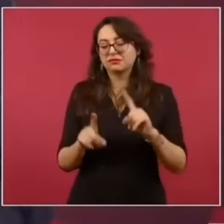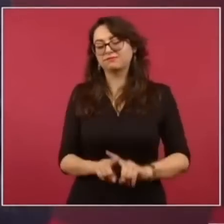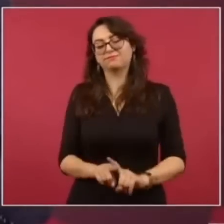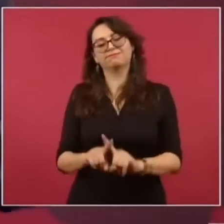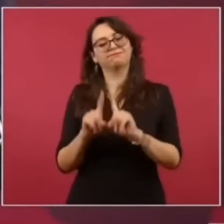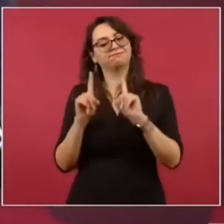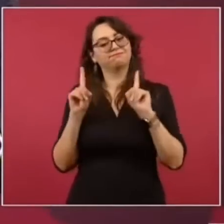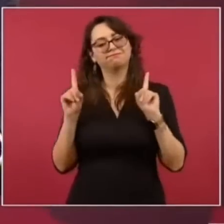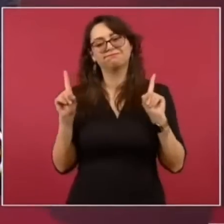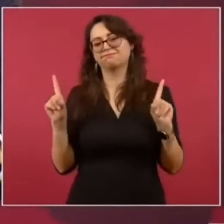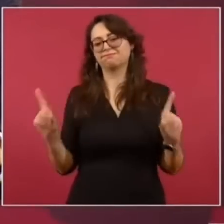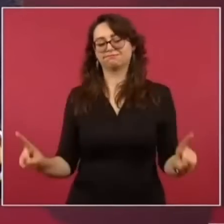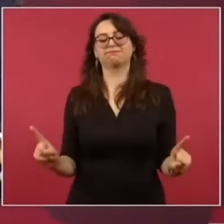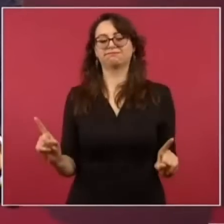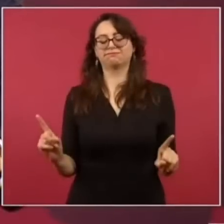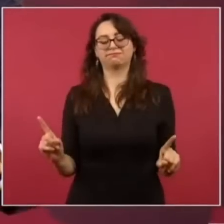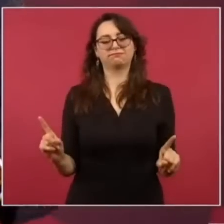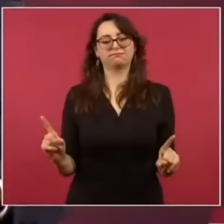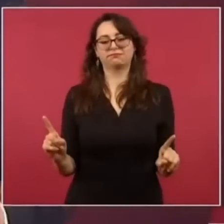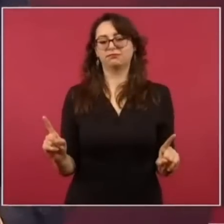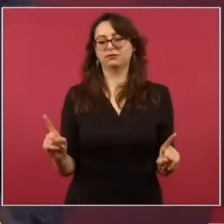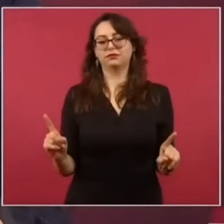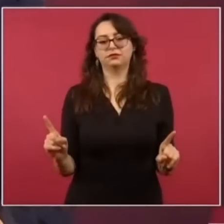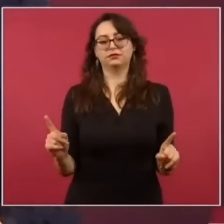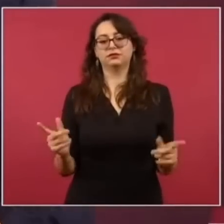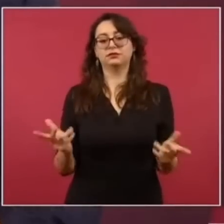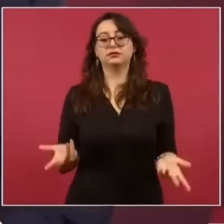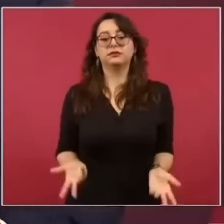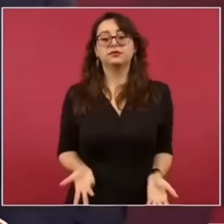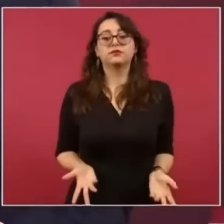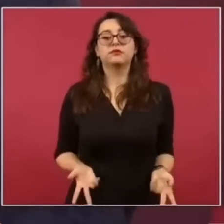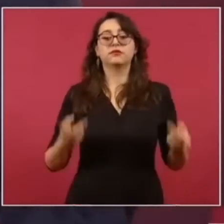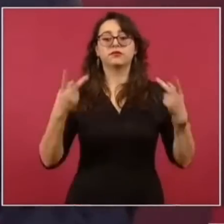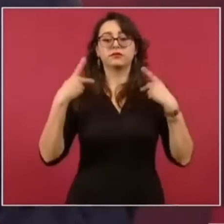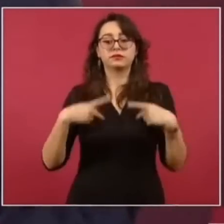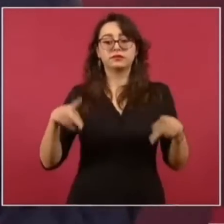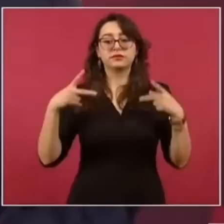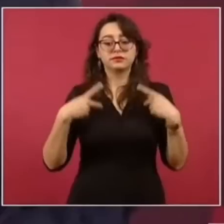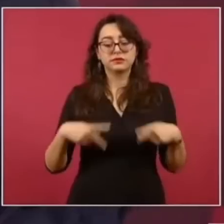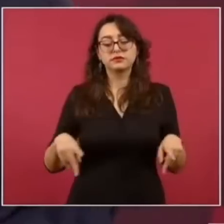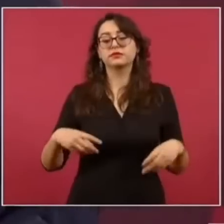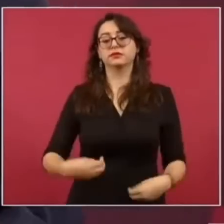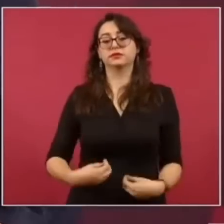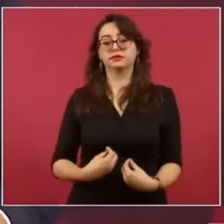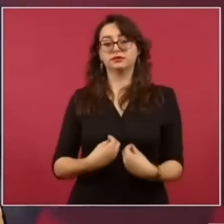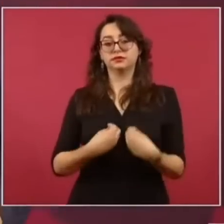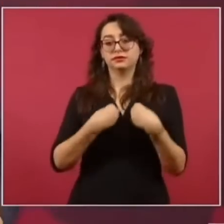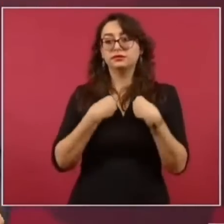Diría que los tamaulipecos, mujeres, hombres,